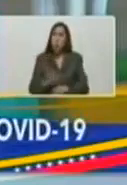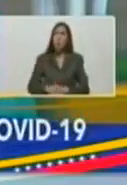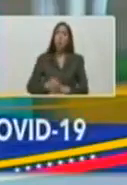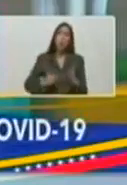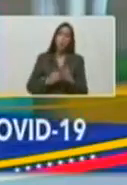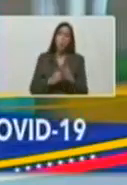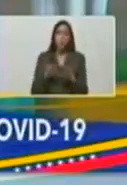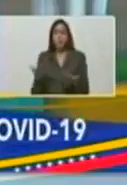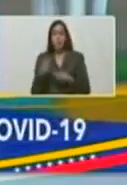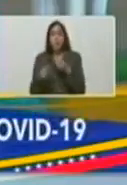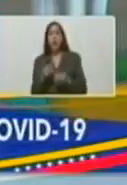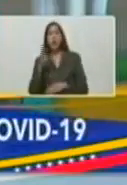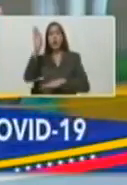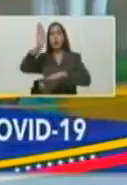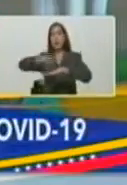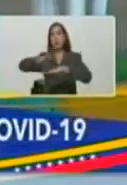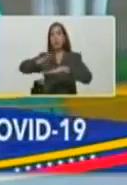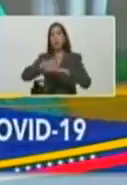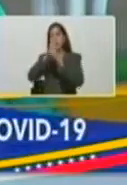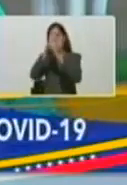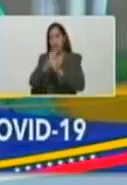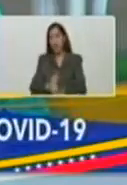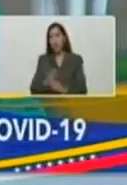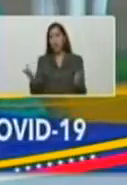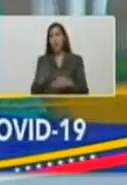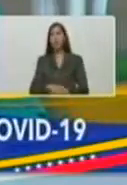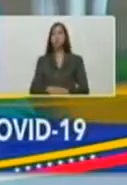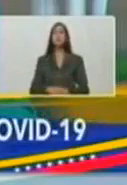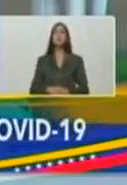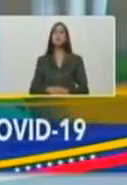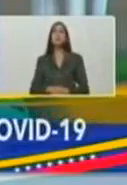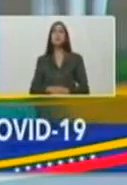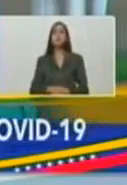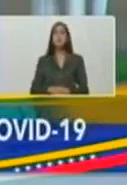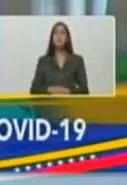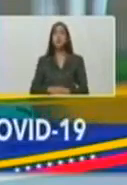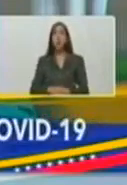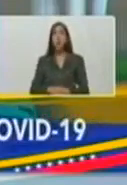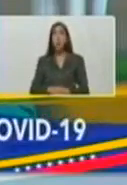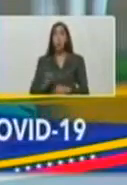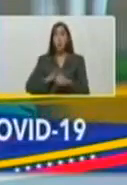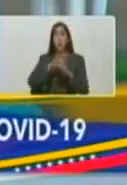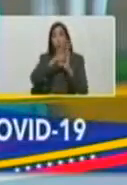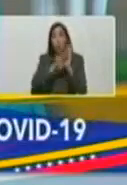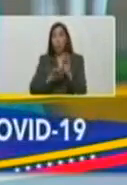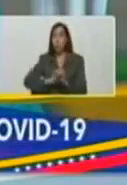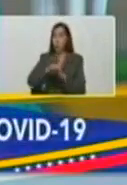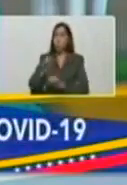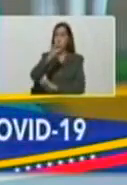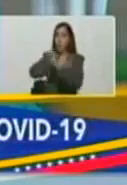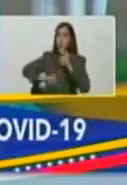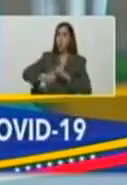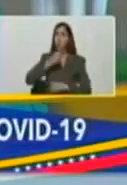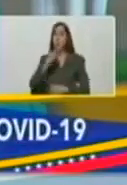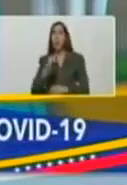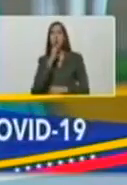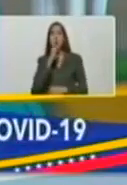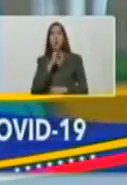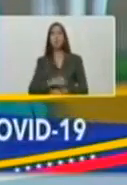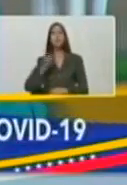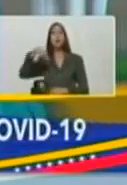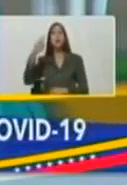vacunado, toda la población vacunada, mantenemos la flexibilización con nuestras medidas de bioseguridad. Buenas noticias.